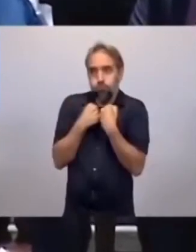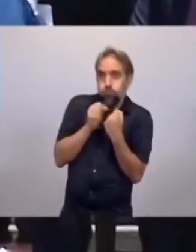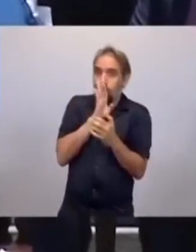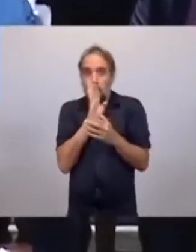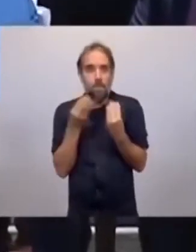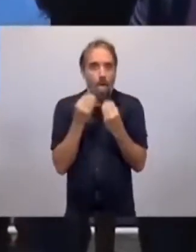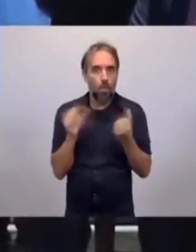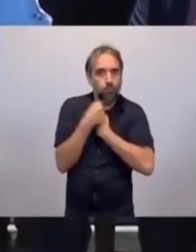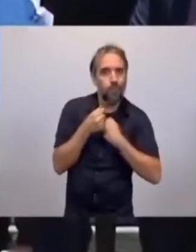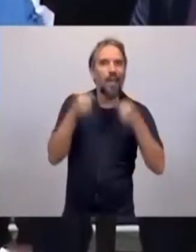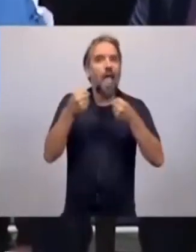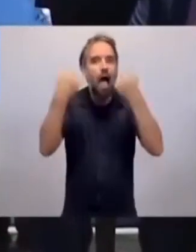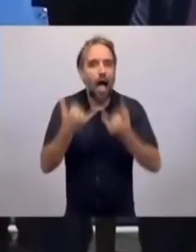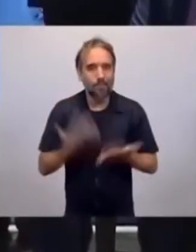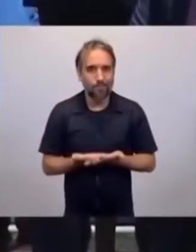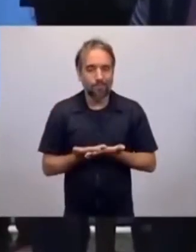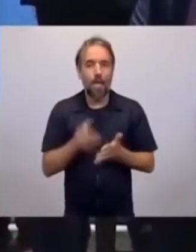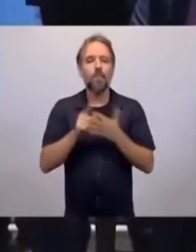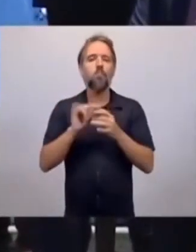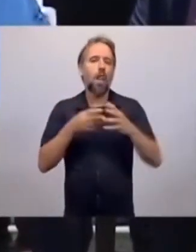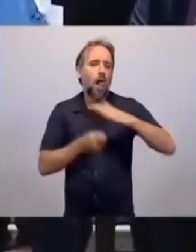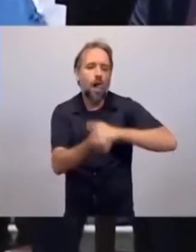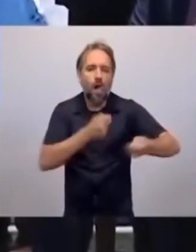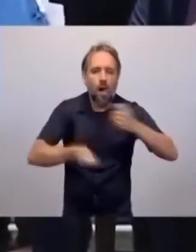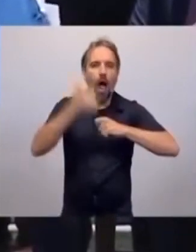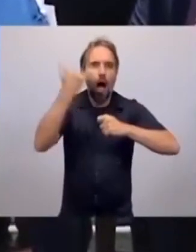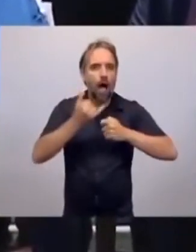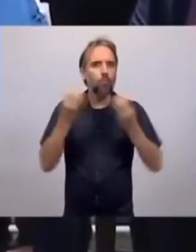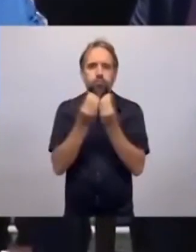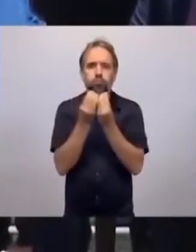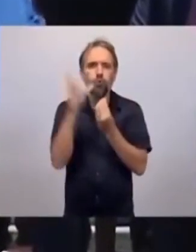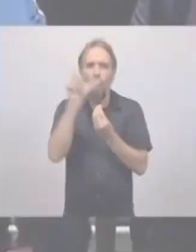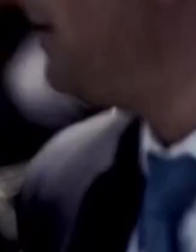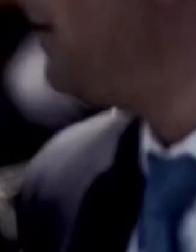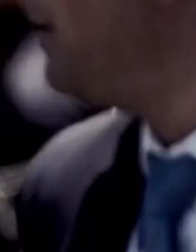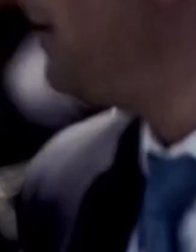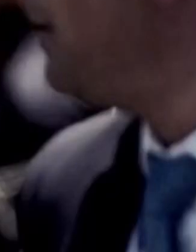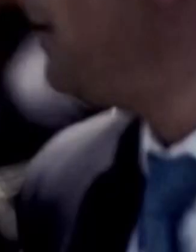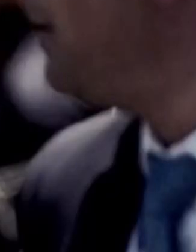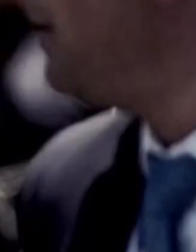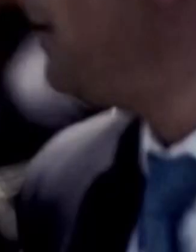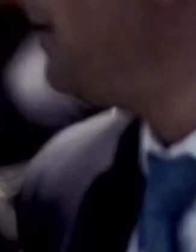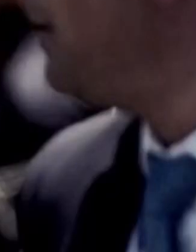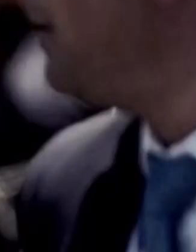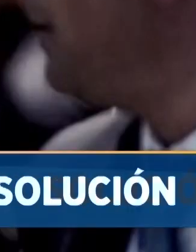las rejas. El narcotráfico se apoderó lentamente de nuestras calles.